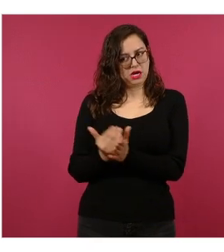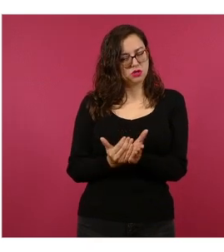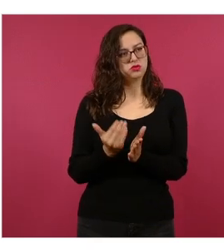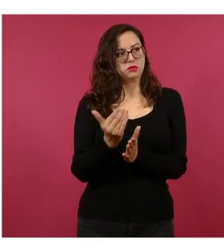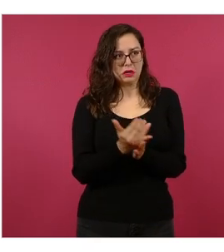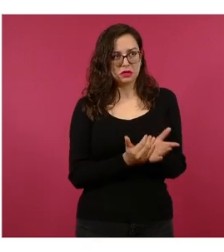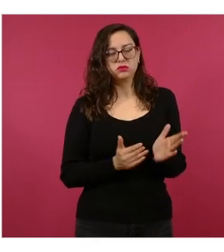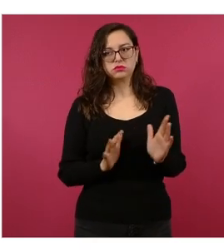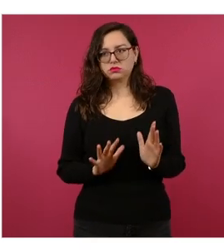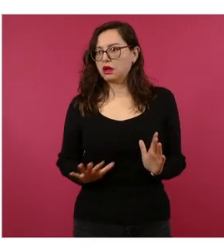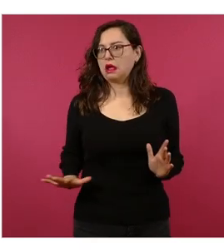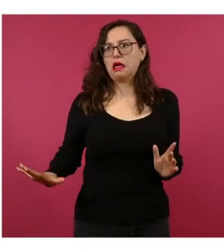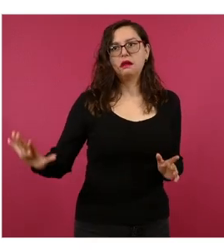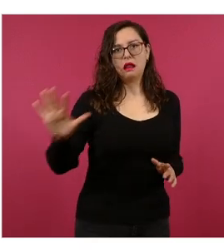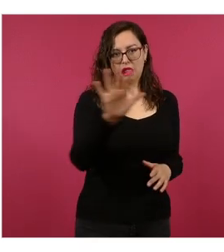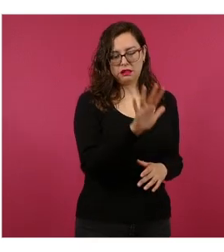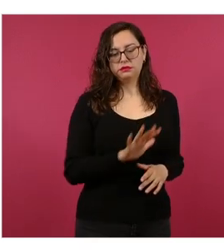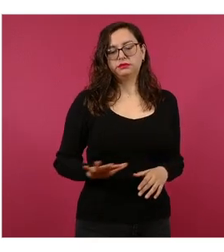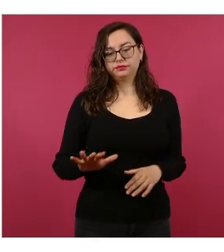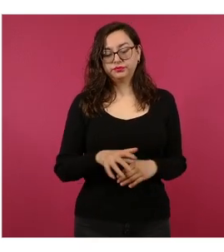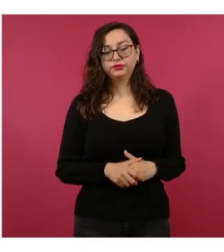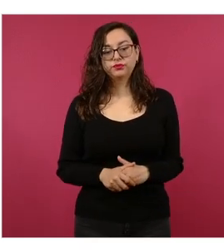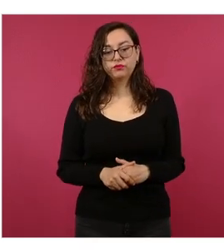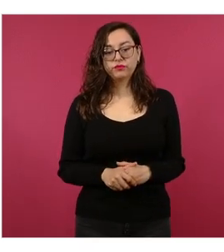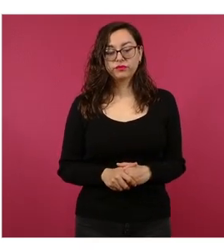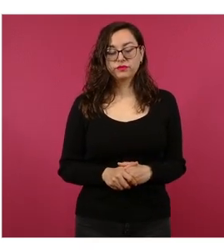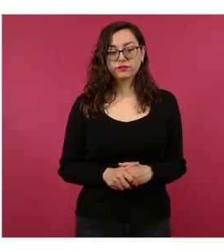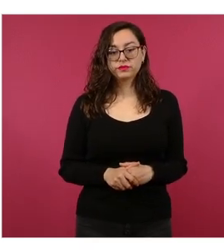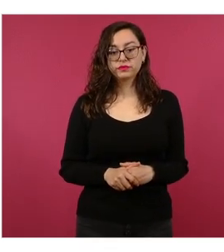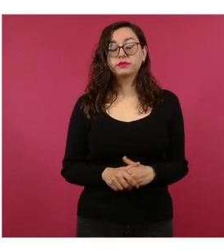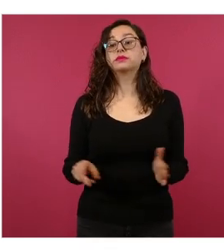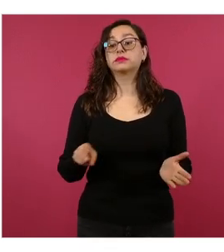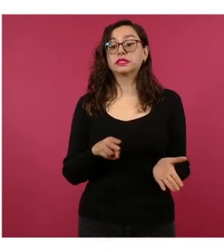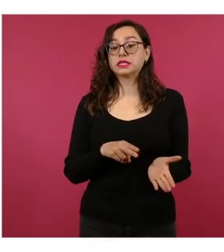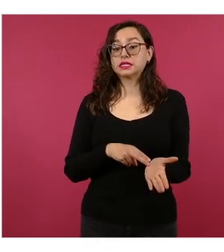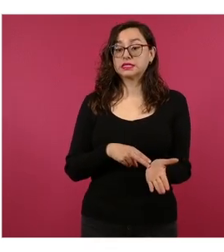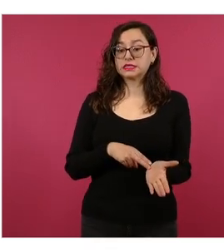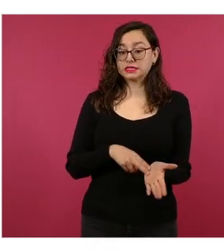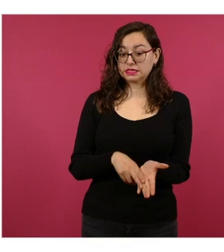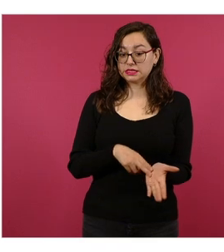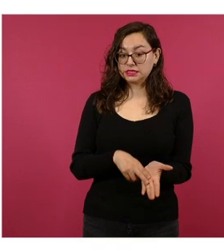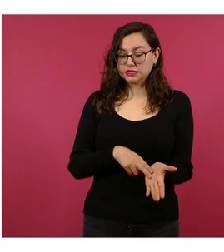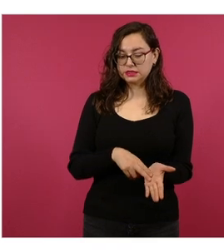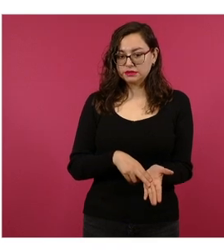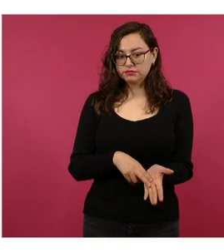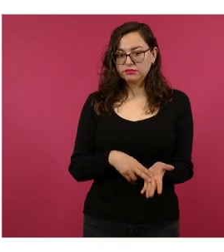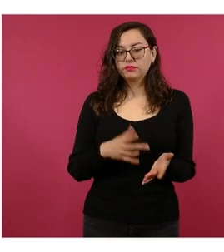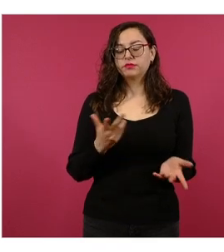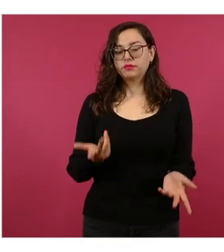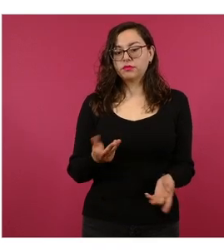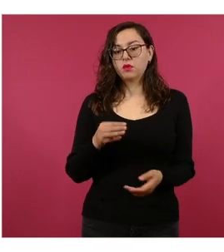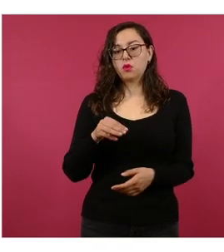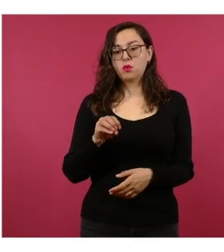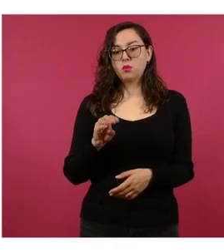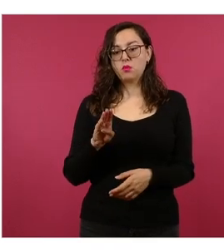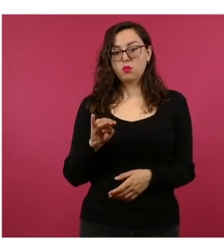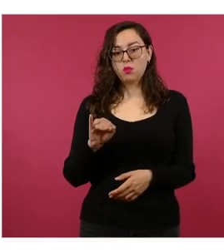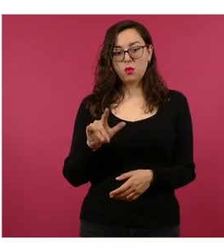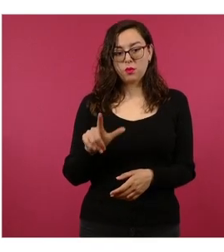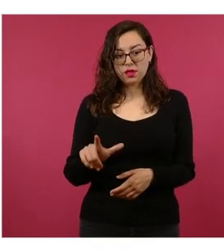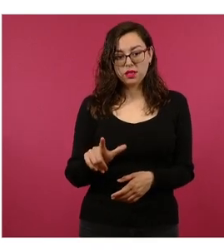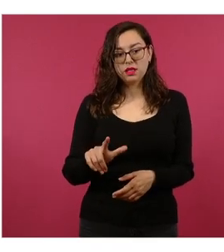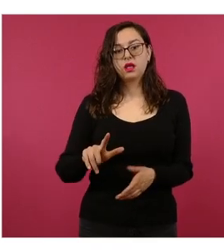Petroseven en ese lugar de Nuevo León. En el caso del diésel, seguimos una franquicia de Móvil, otra vez